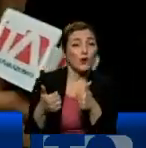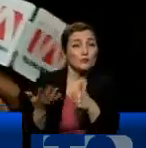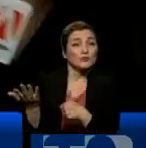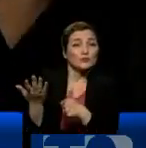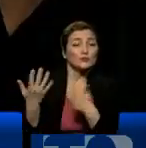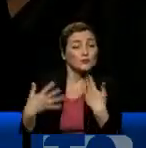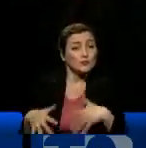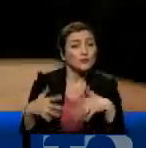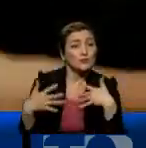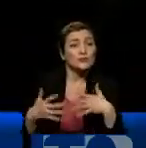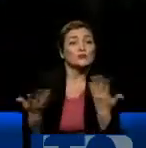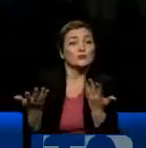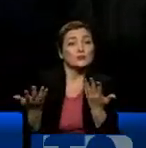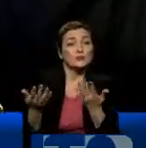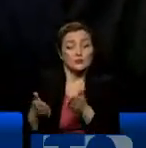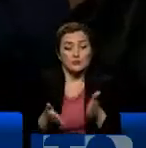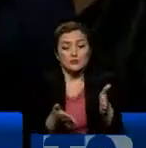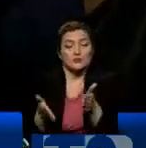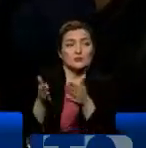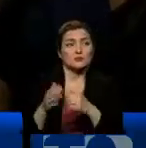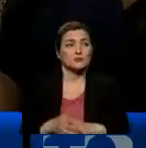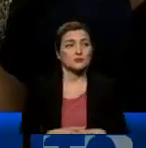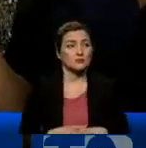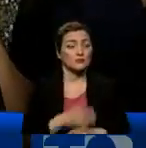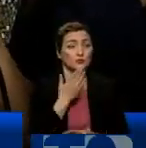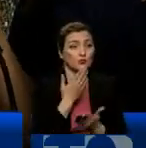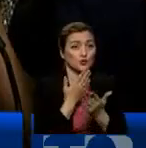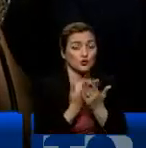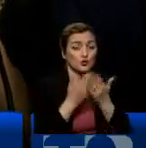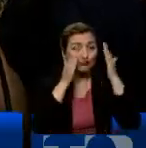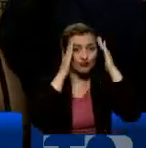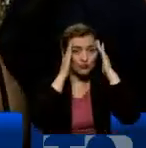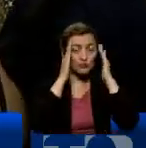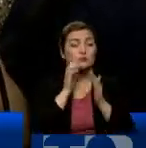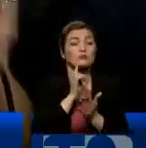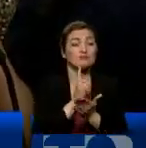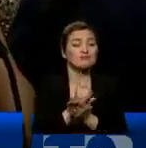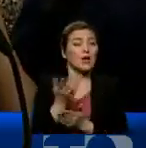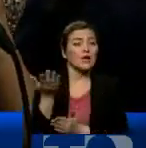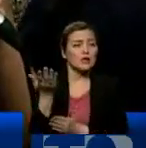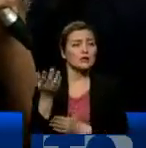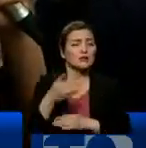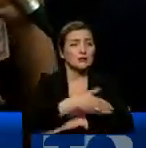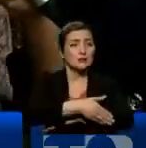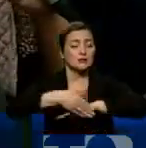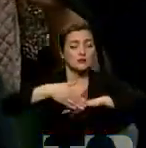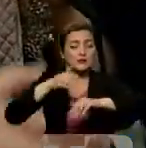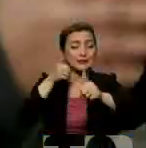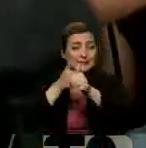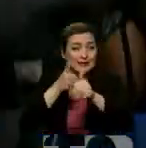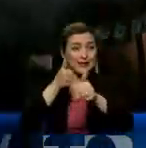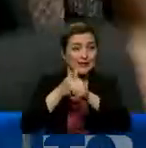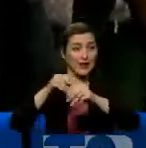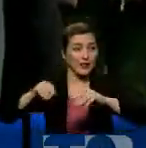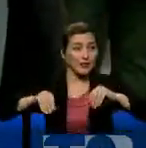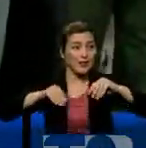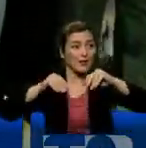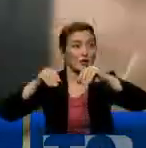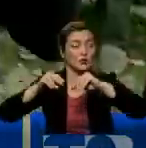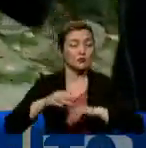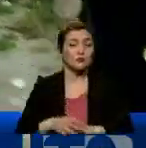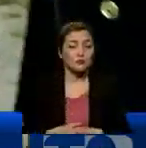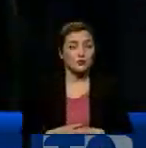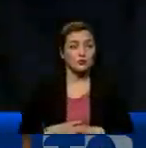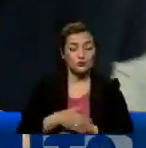un grave problema con la vía. Sí, muchas gracias por el espacio. Efectivamente, junto al terreno aledaño tenemos acá esta